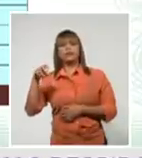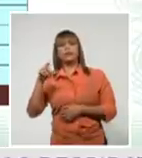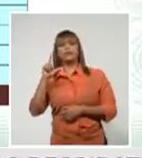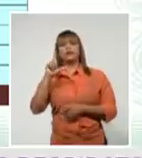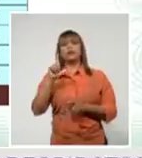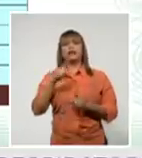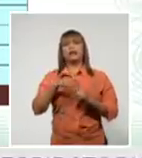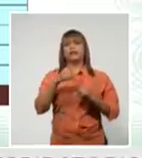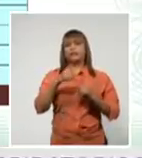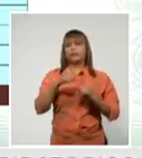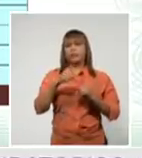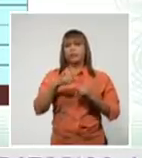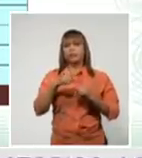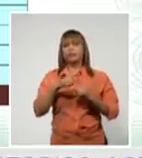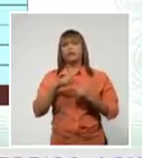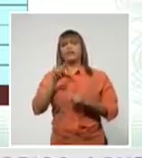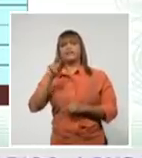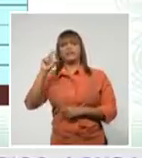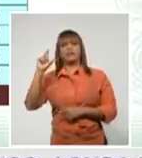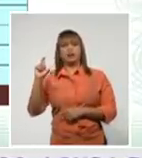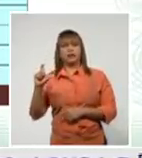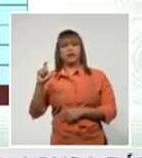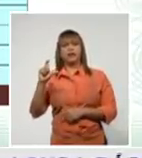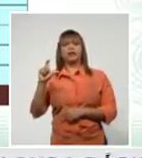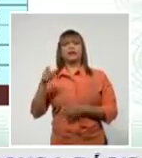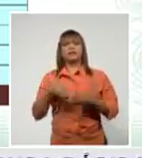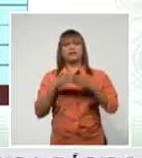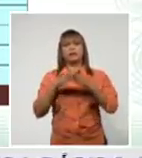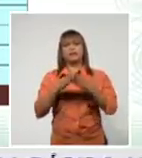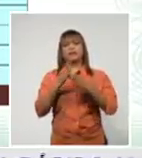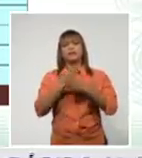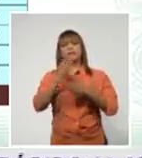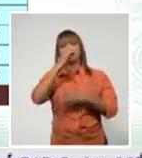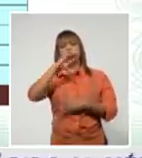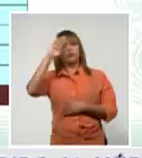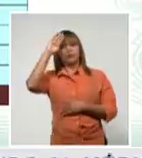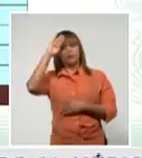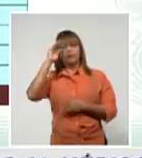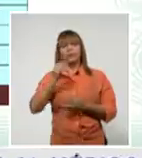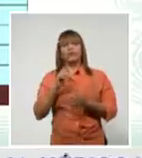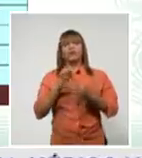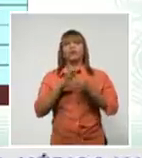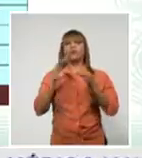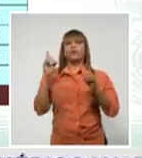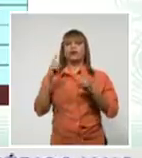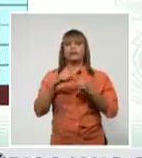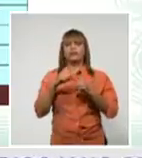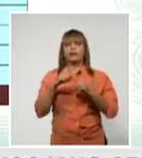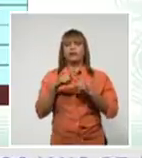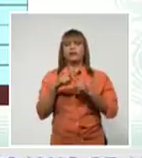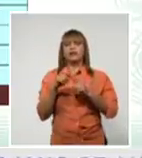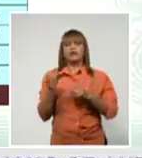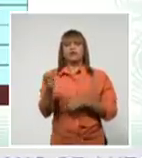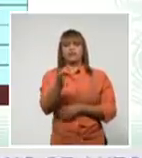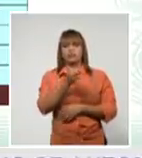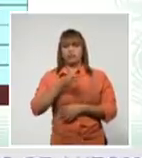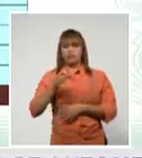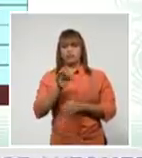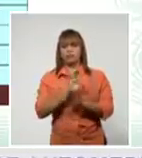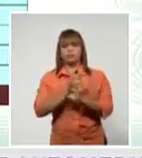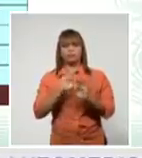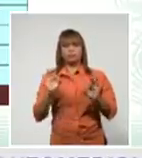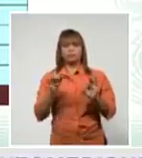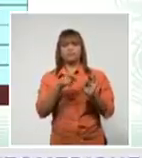Tunas, Villa Clara, Granma, Santiago de Cuba, Guantánamo y el municipio especial Isla